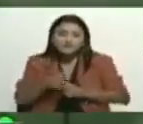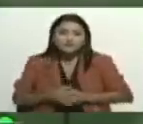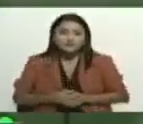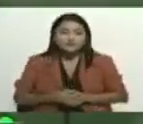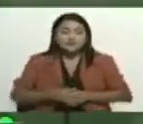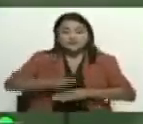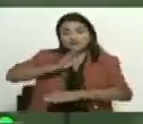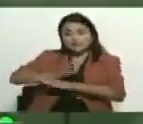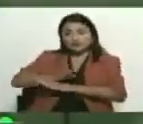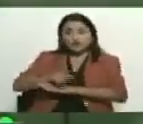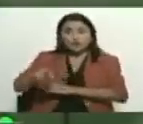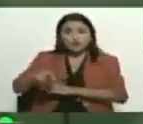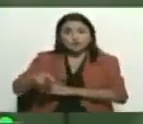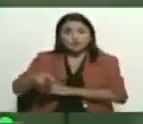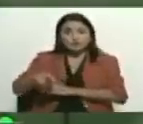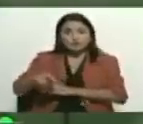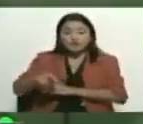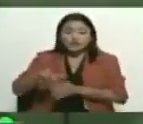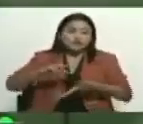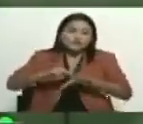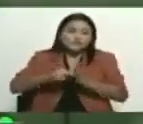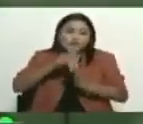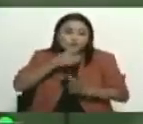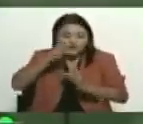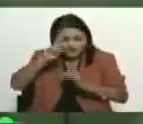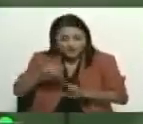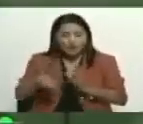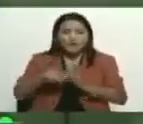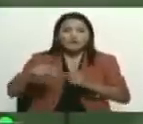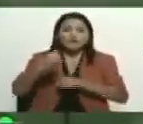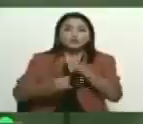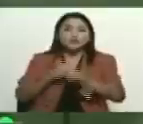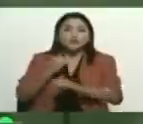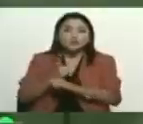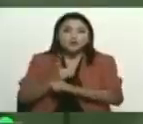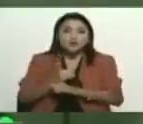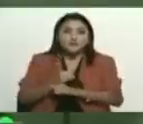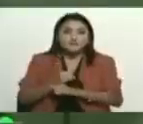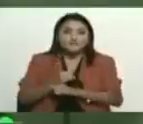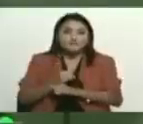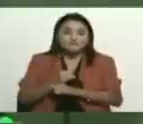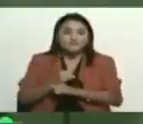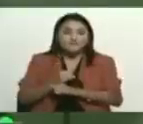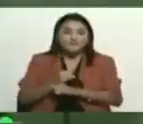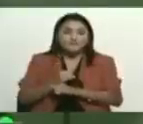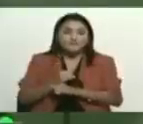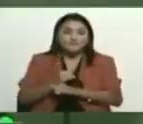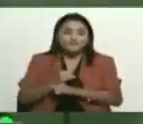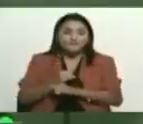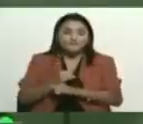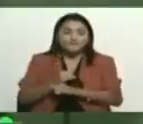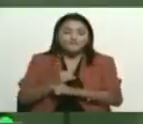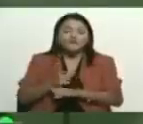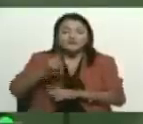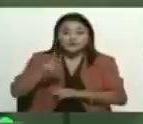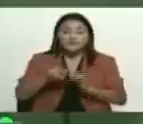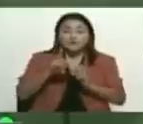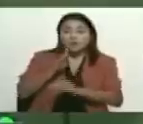llamadas sanciones, violatorias de toda norma del derecho internacional y de los propósitos y principios consagrados en la Carta de Naciones